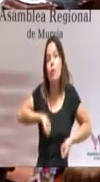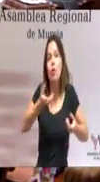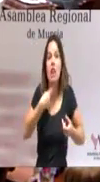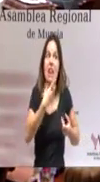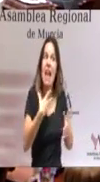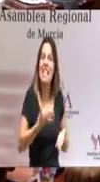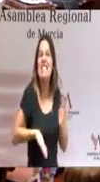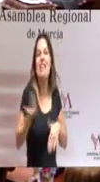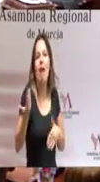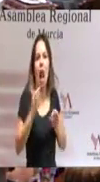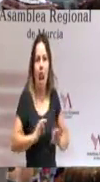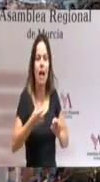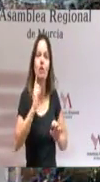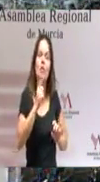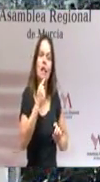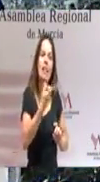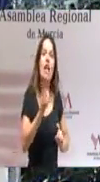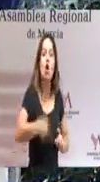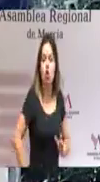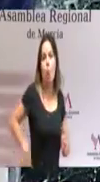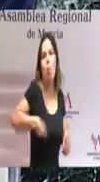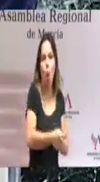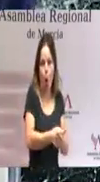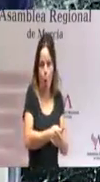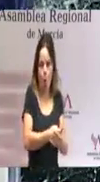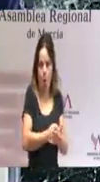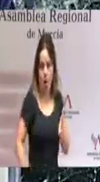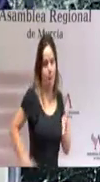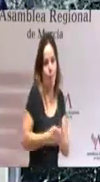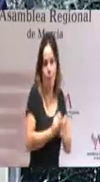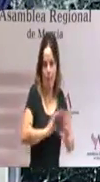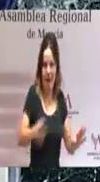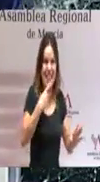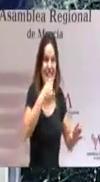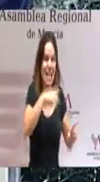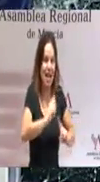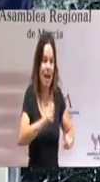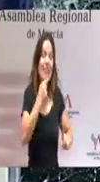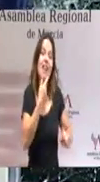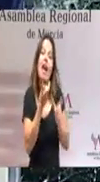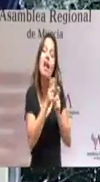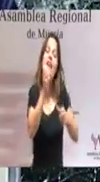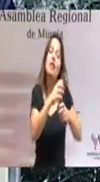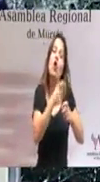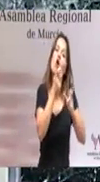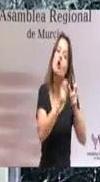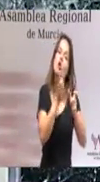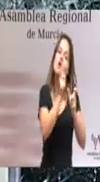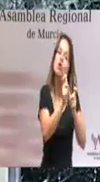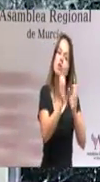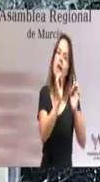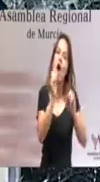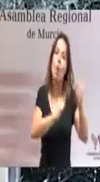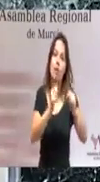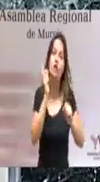de llevarse nada. Ha hablado de lo que nos está costando. Incluyen el coste en términos de competitividad. No es solo lo que se están